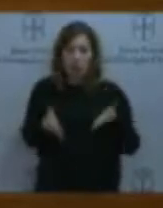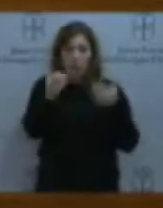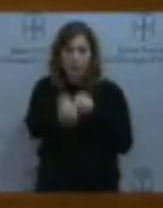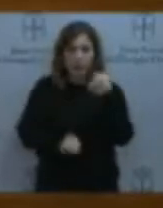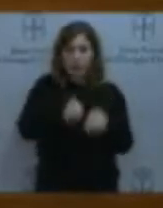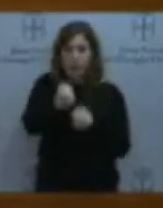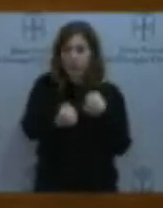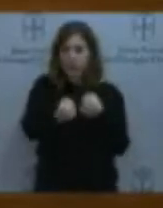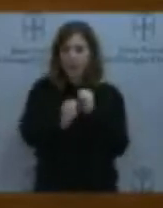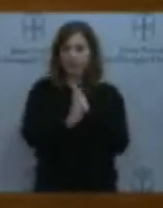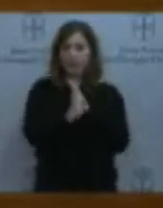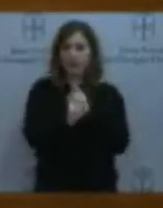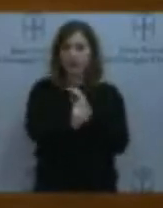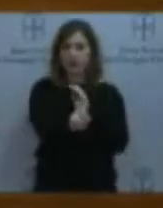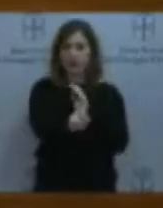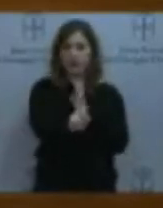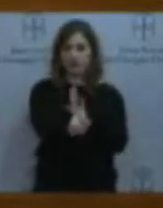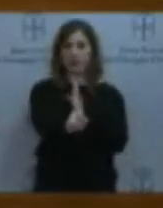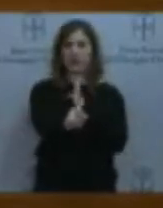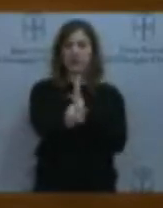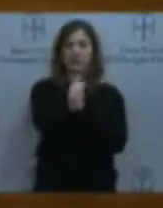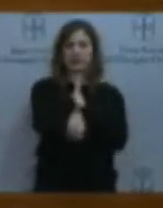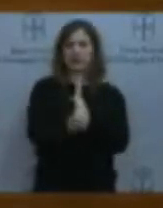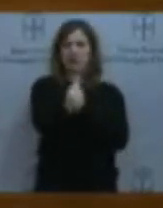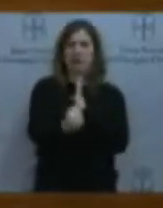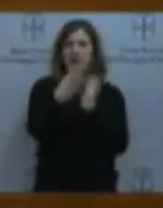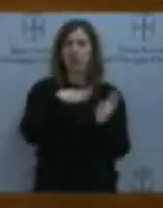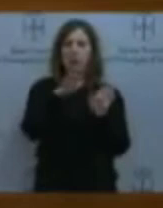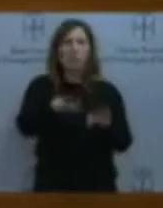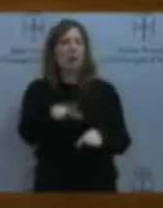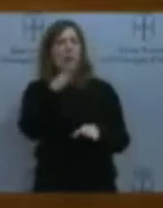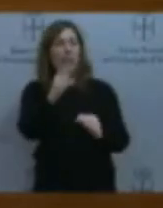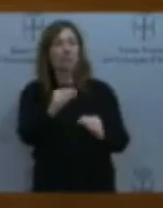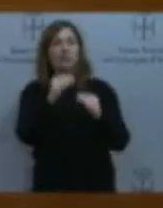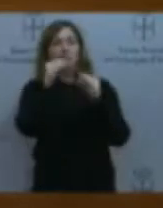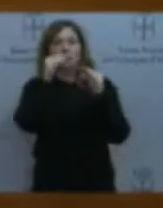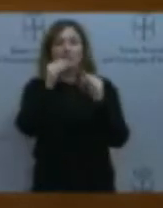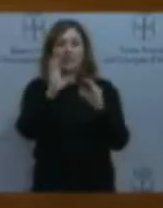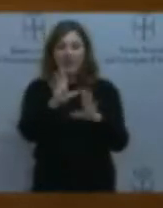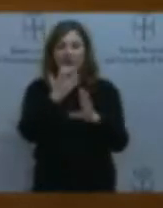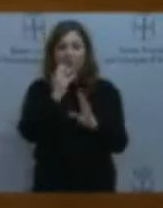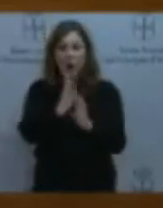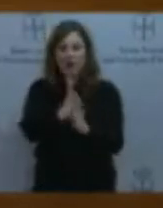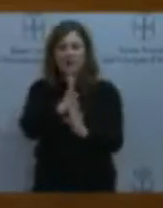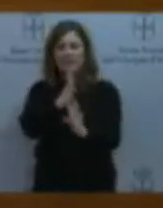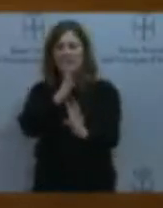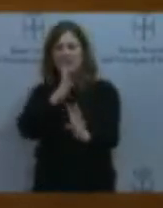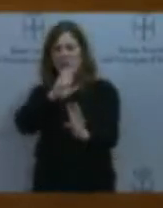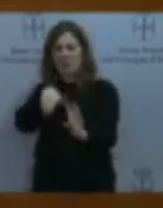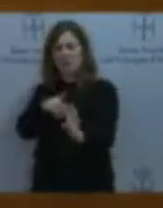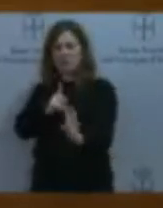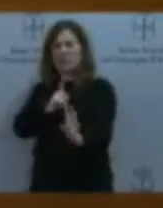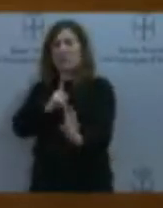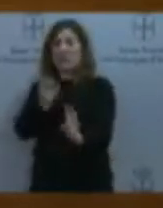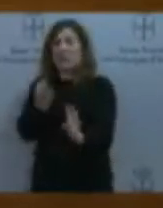del pelotón, se puede permitir hasta pararse a comer el bocadillo. Pero que es que cuando uno va en cola, lo que le toca es apretar los